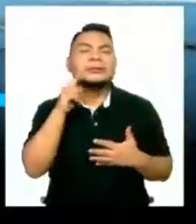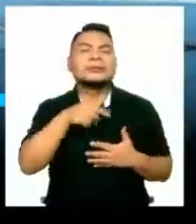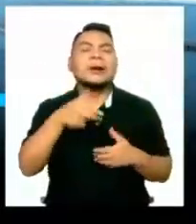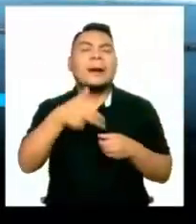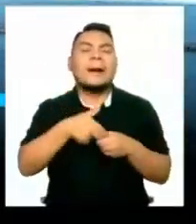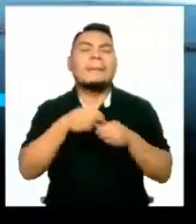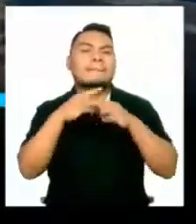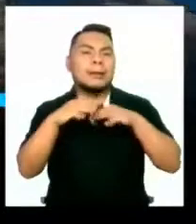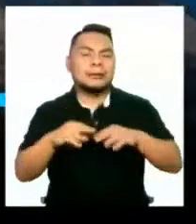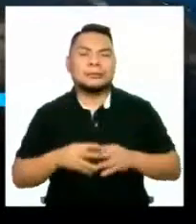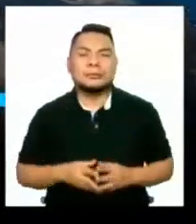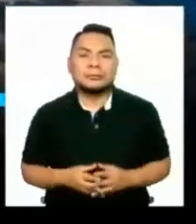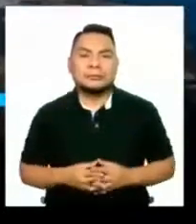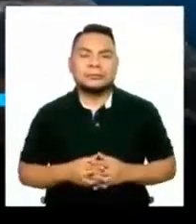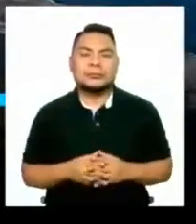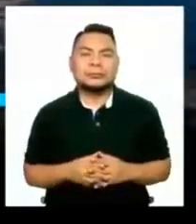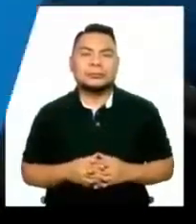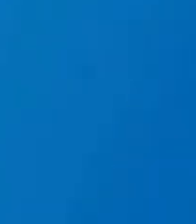mar.